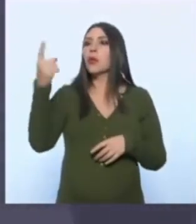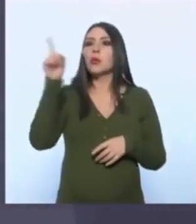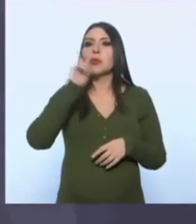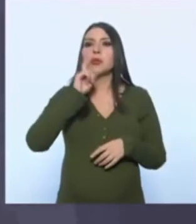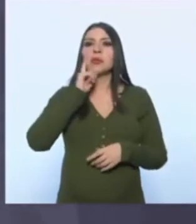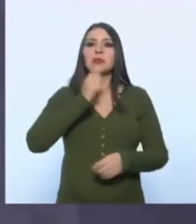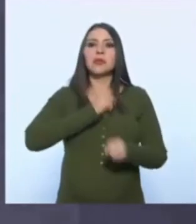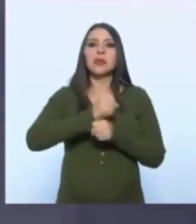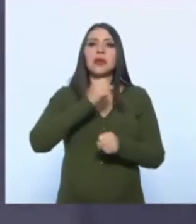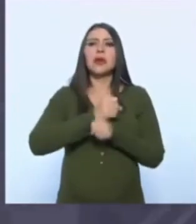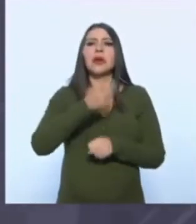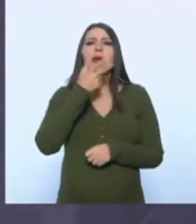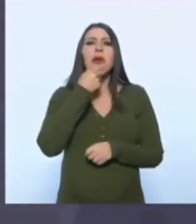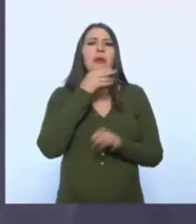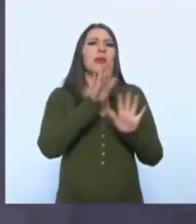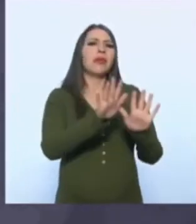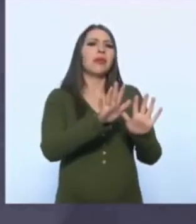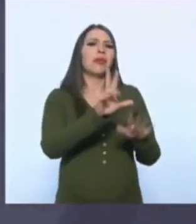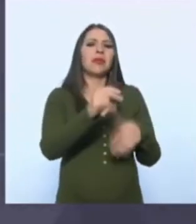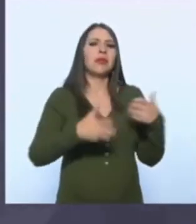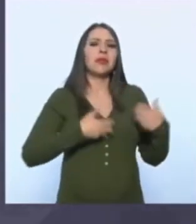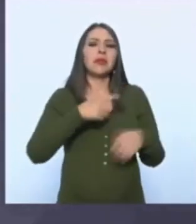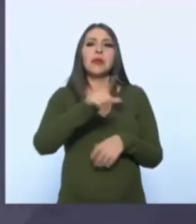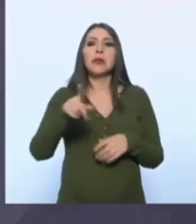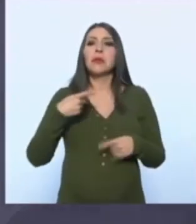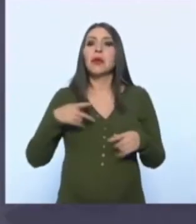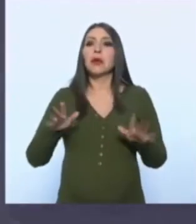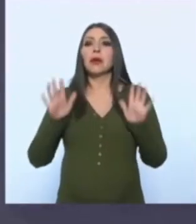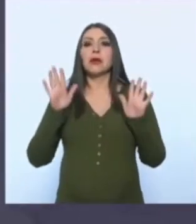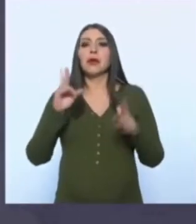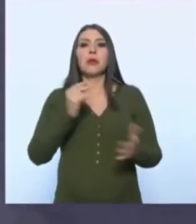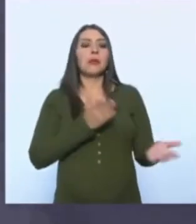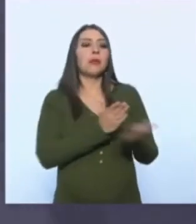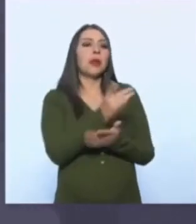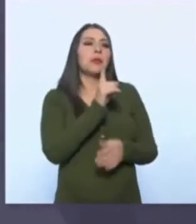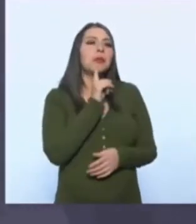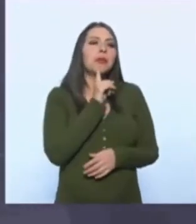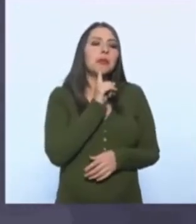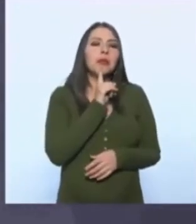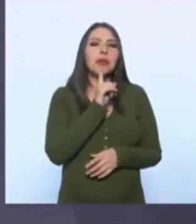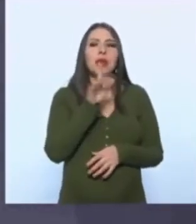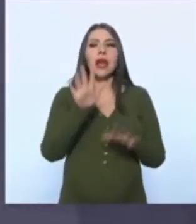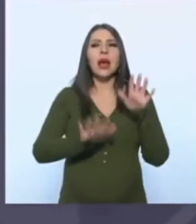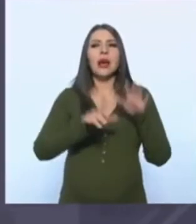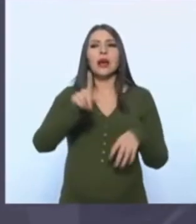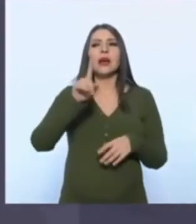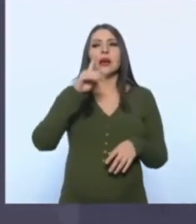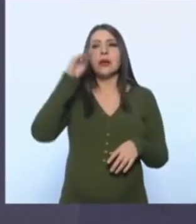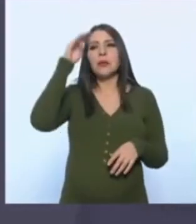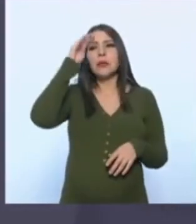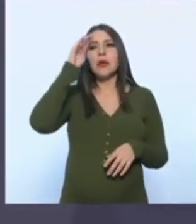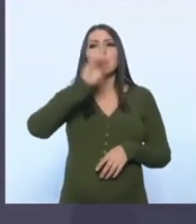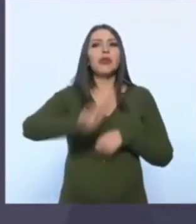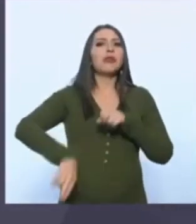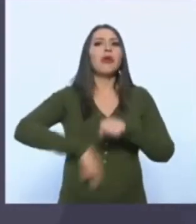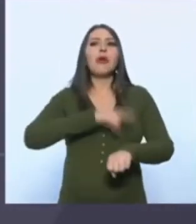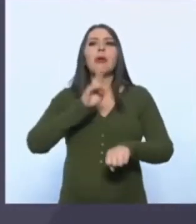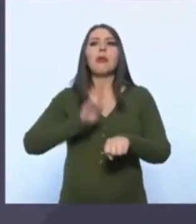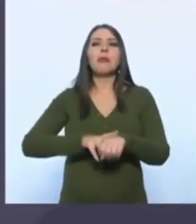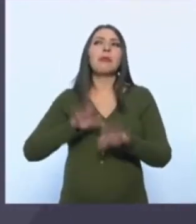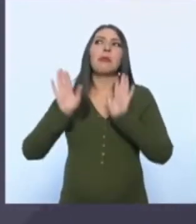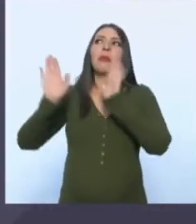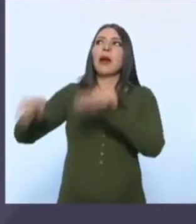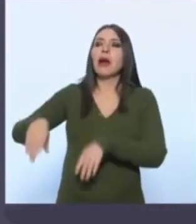el hombre decía, mi amor, no te pongas así, pues ya nadie se metía porque lo vemos como normal que una mujer sea tratada de esa forma. Eso, pero